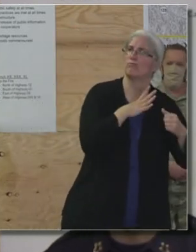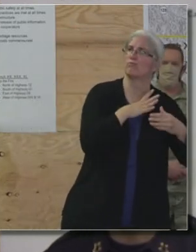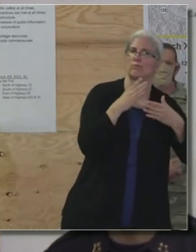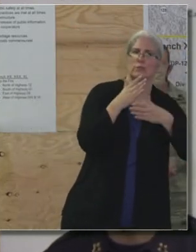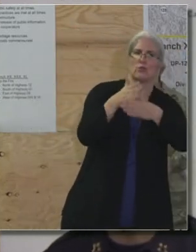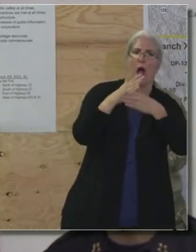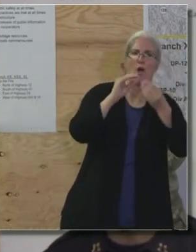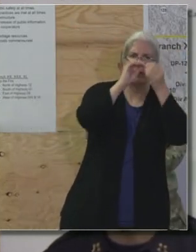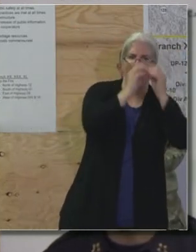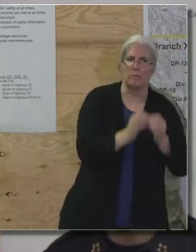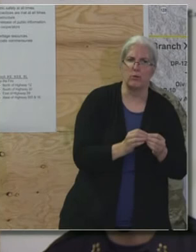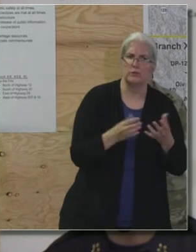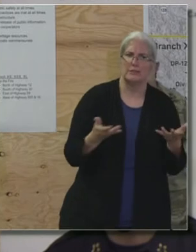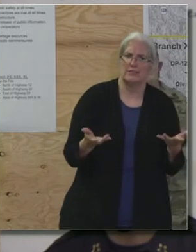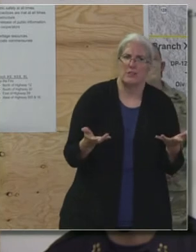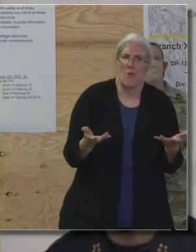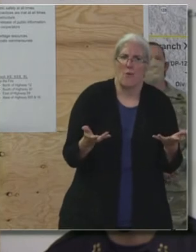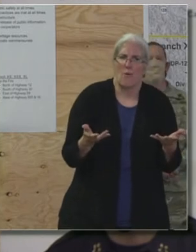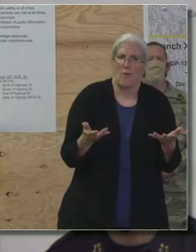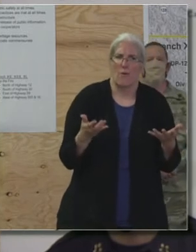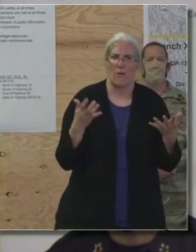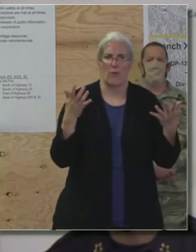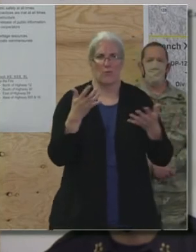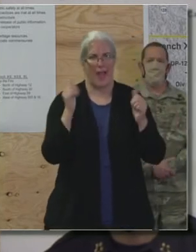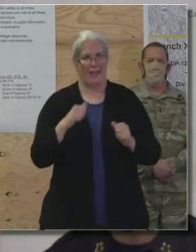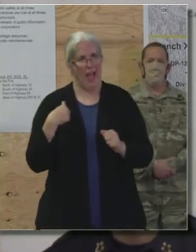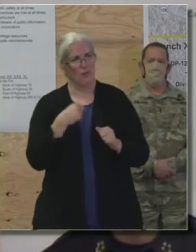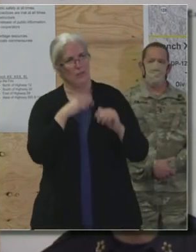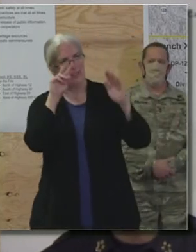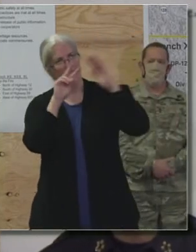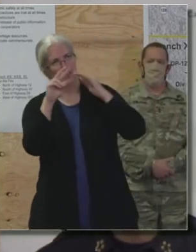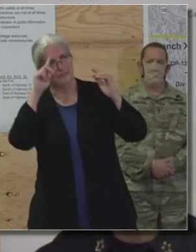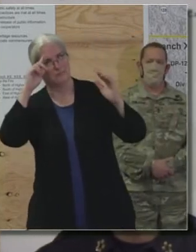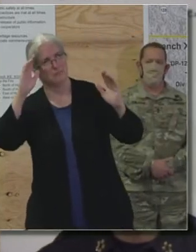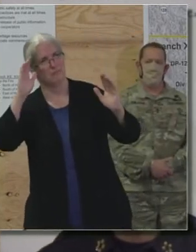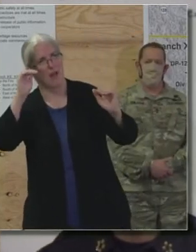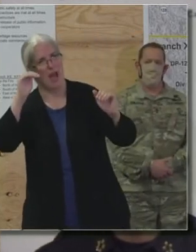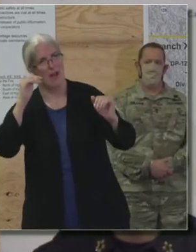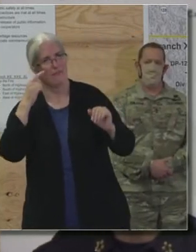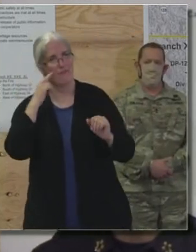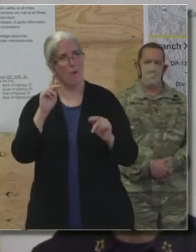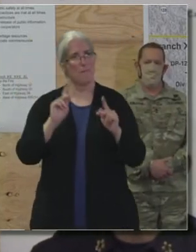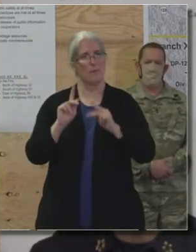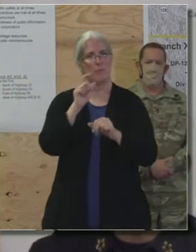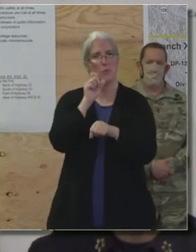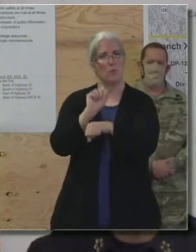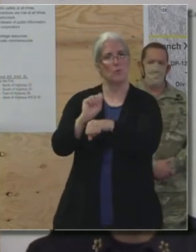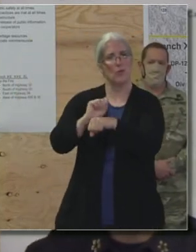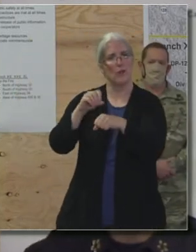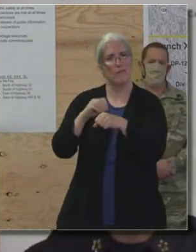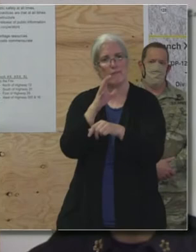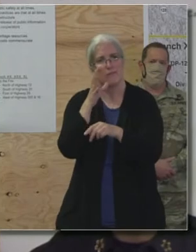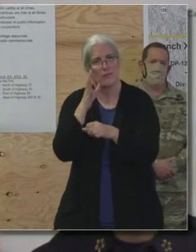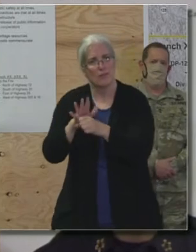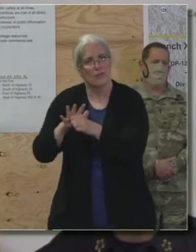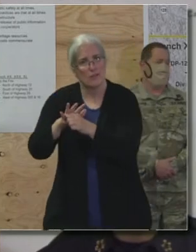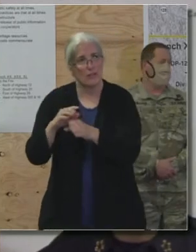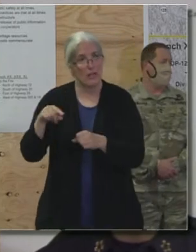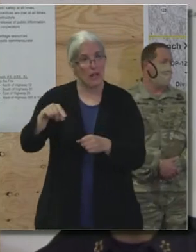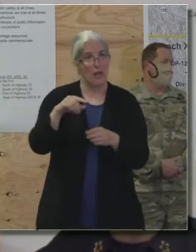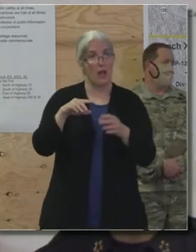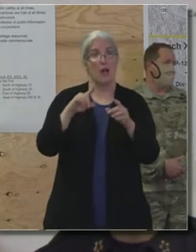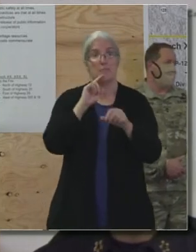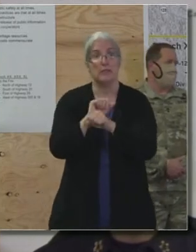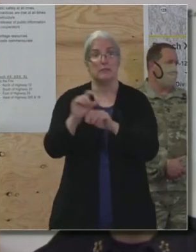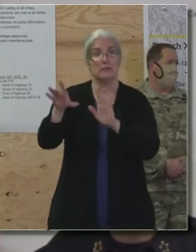que deben ser las normas en todo el estado para que estos brotes de los empleados se publiquen hay un